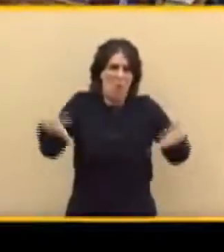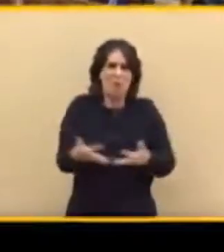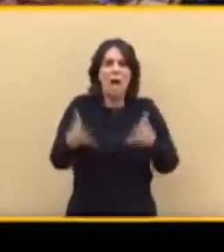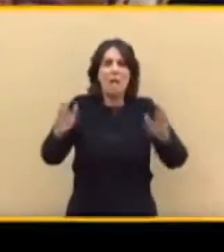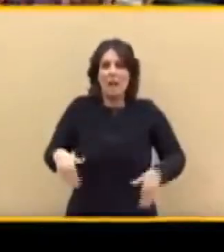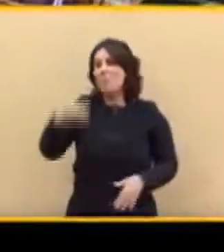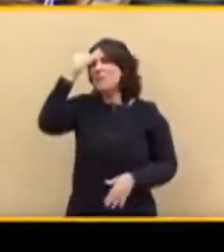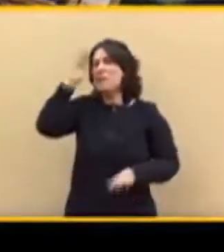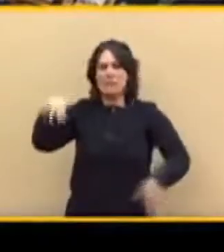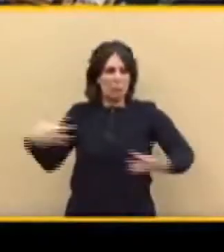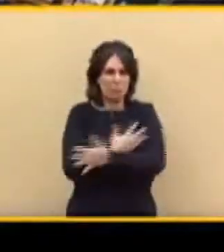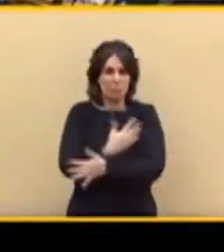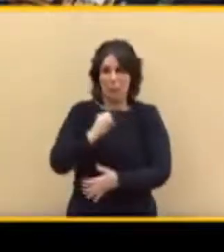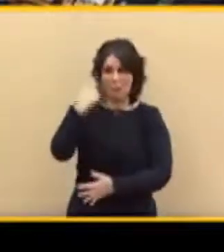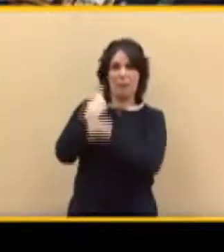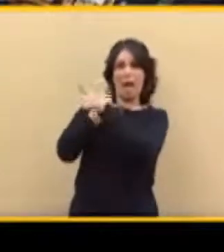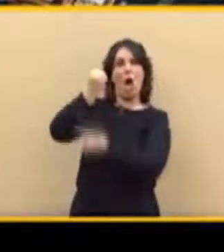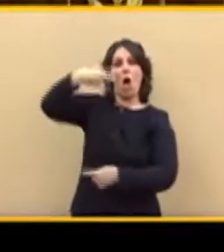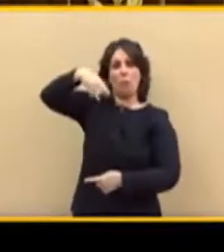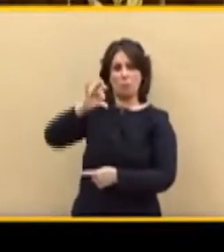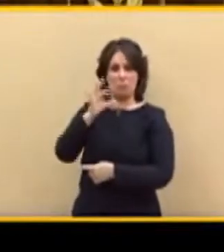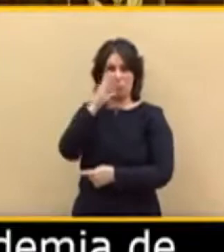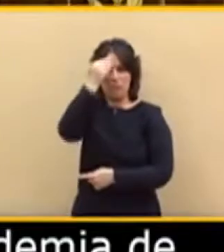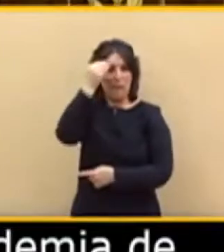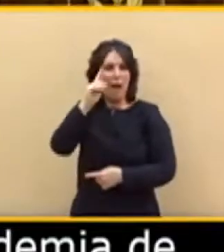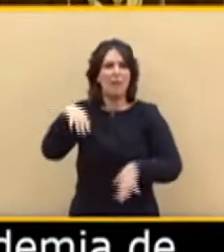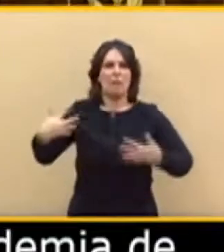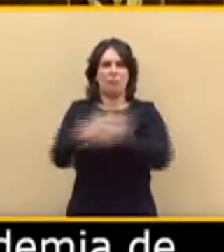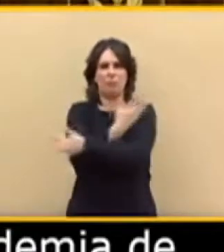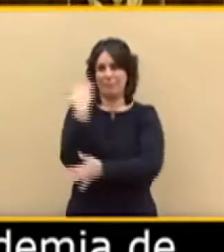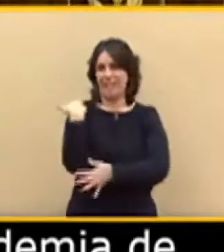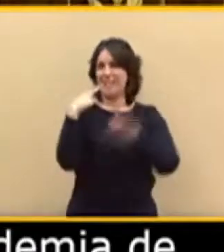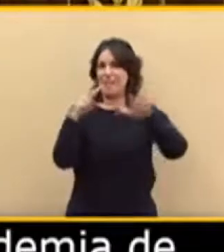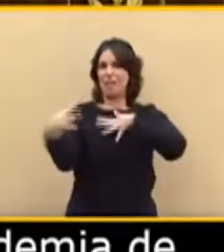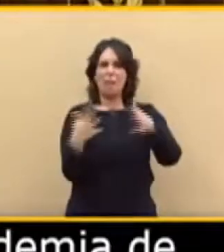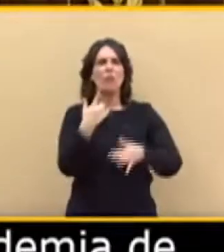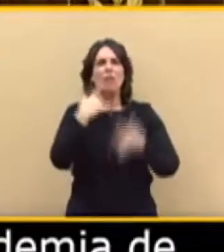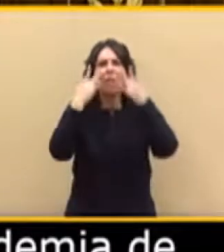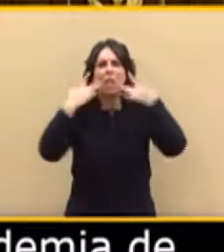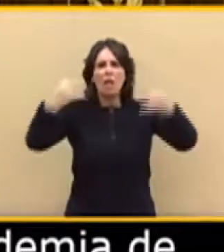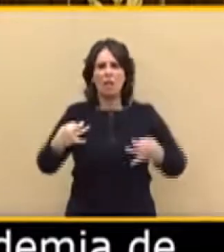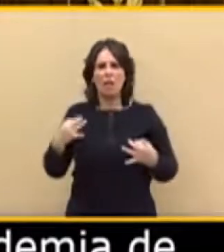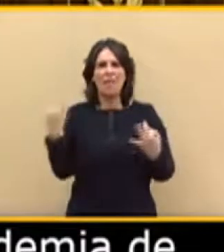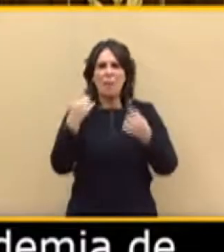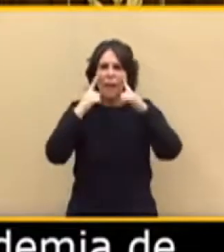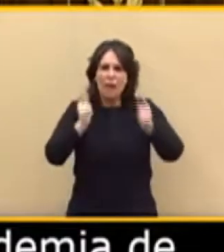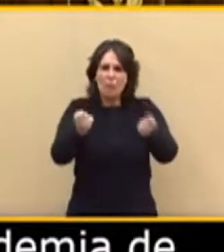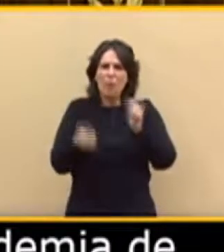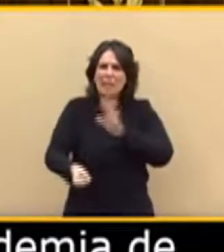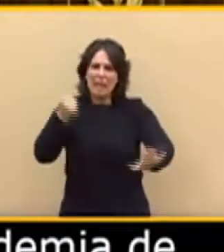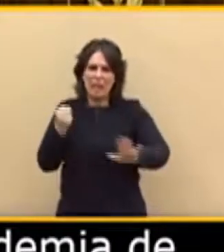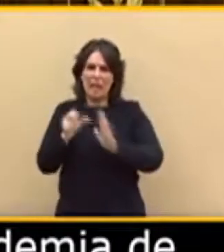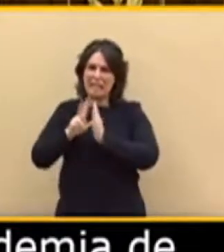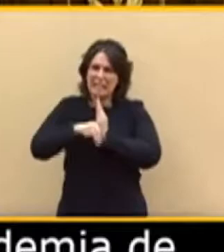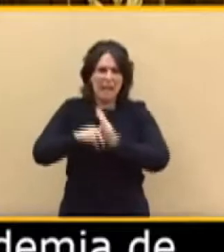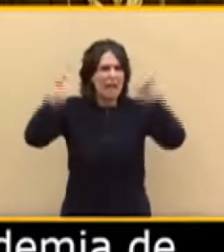hipotecario. La moratoria la pueden solicitar a aquellas personas que cumplan estos cuatro requisitos. Que el deudor hipotecario pase